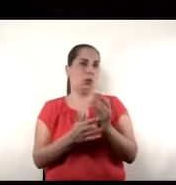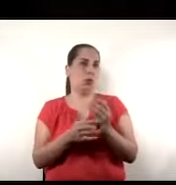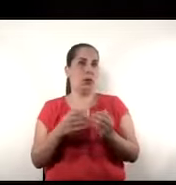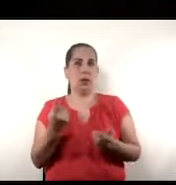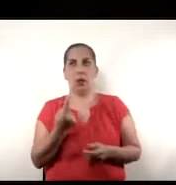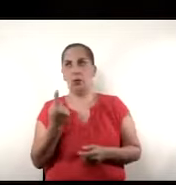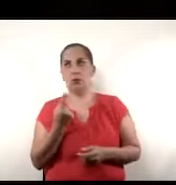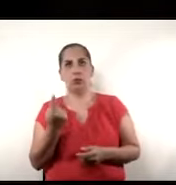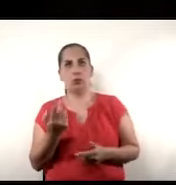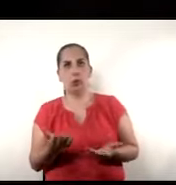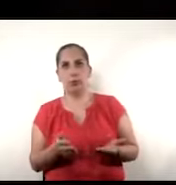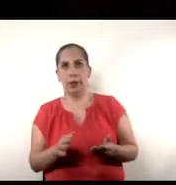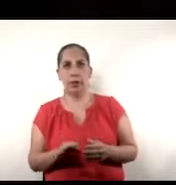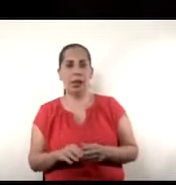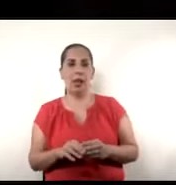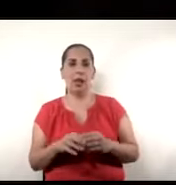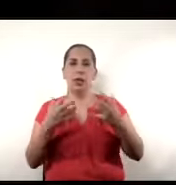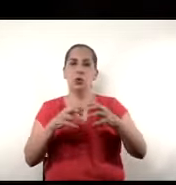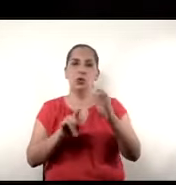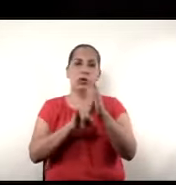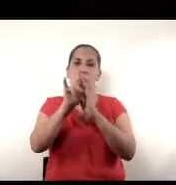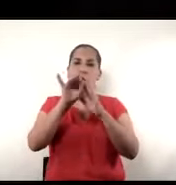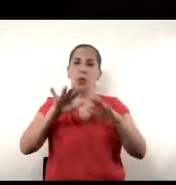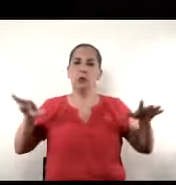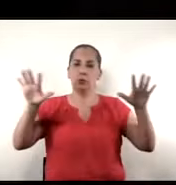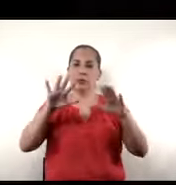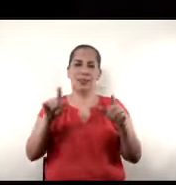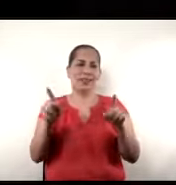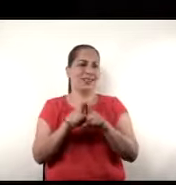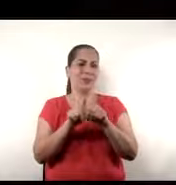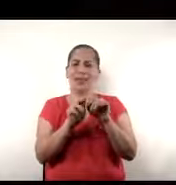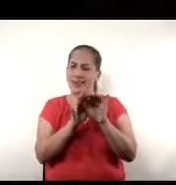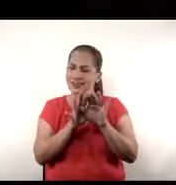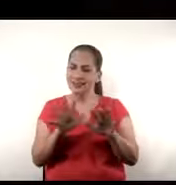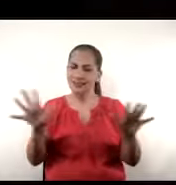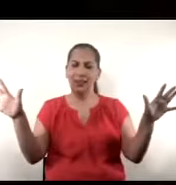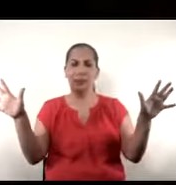solo para la industria aeroespacial, sino que en términos generales,